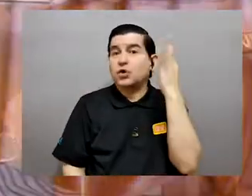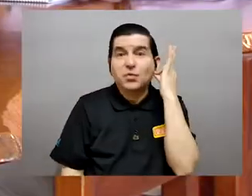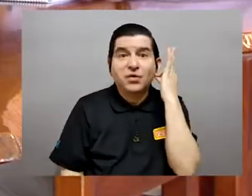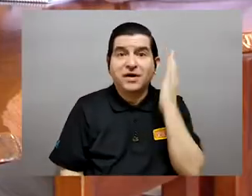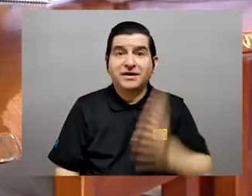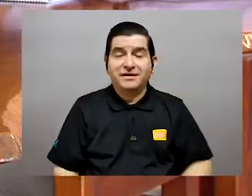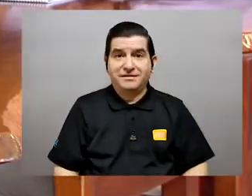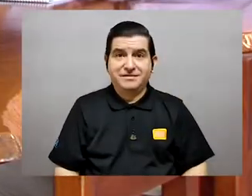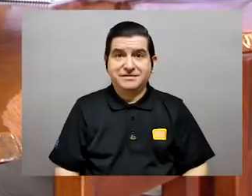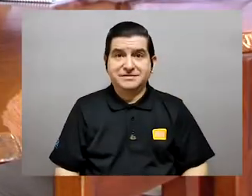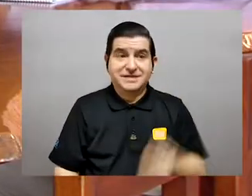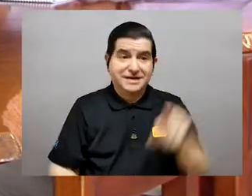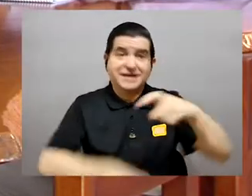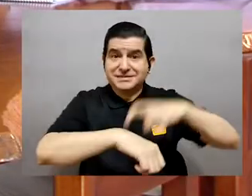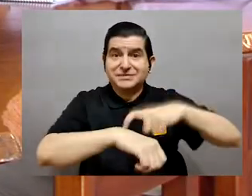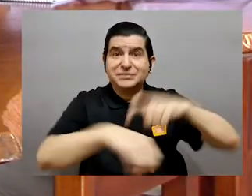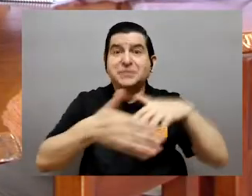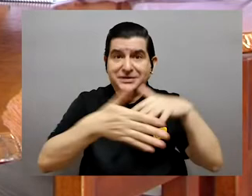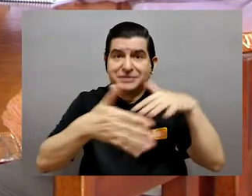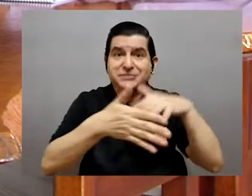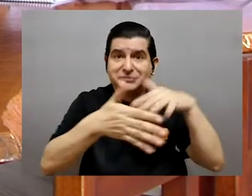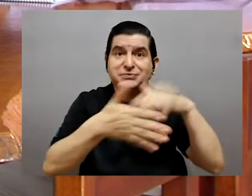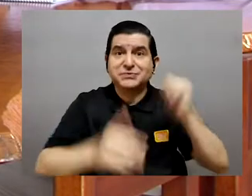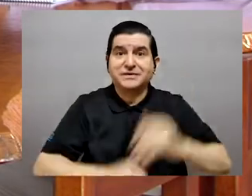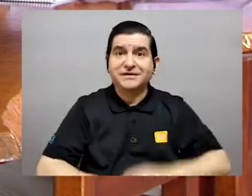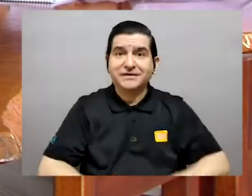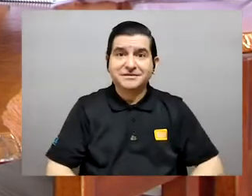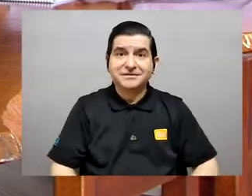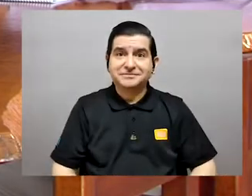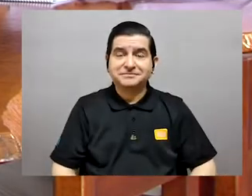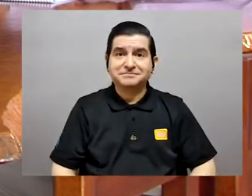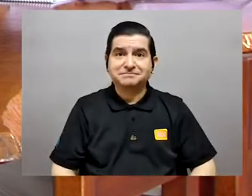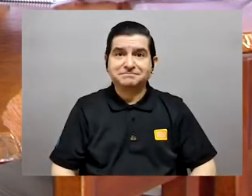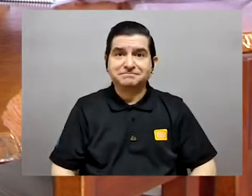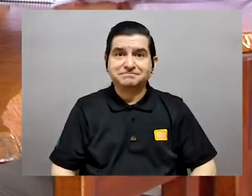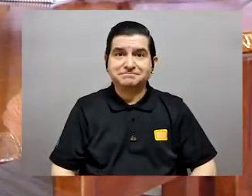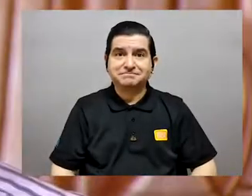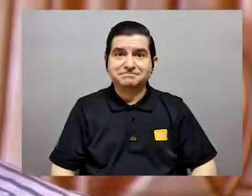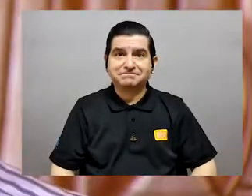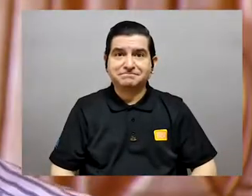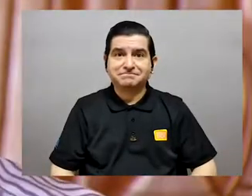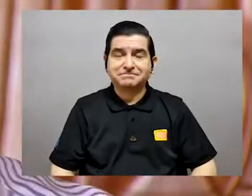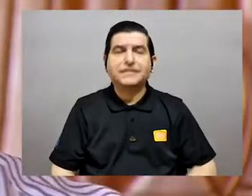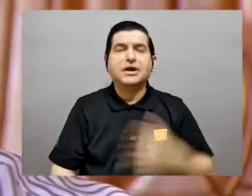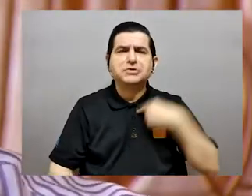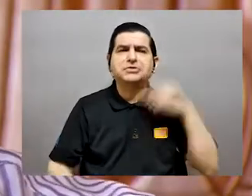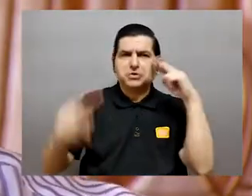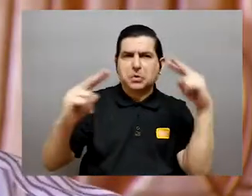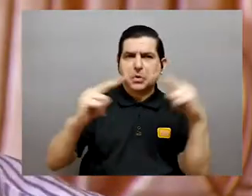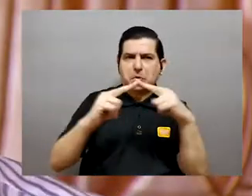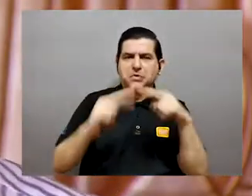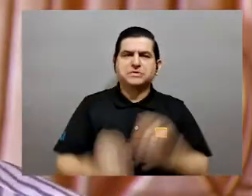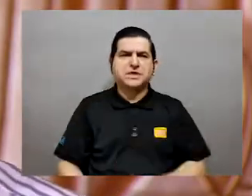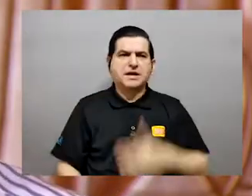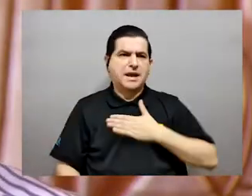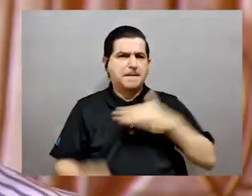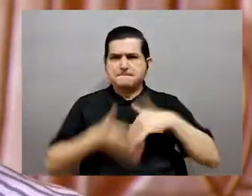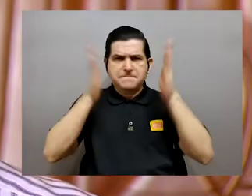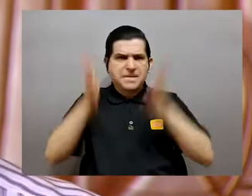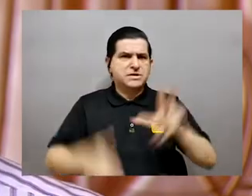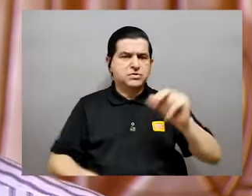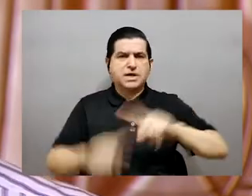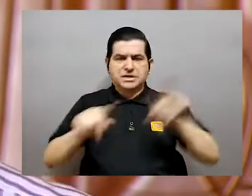Sano. Y mi hijo fue, digamos, la foto de mi hijo luciendo como niño